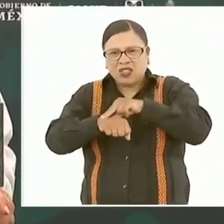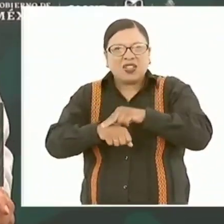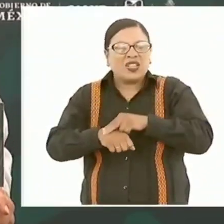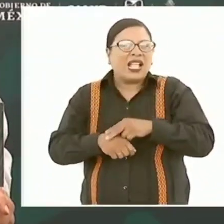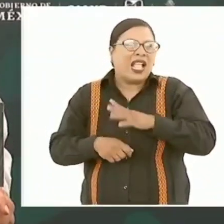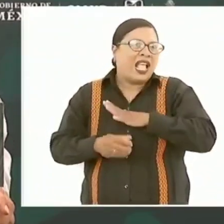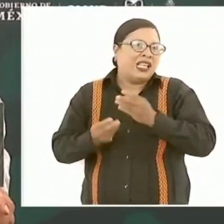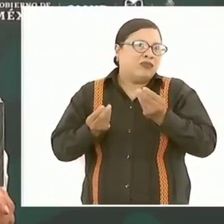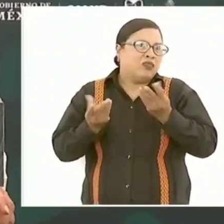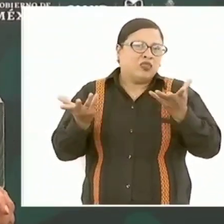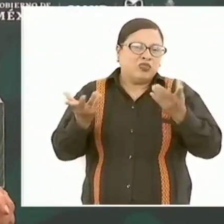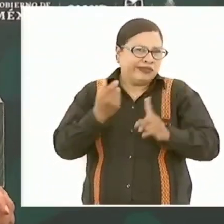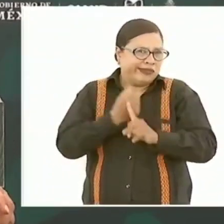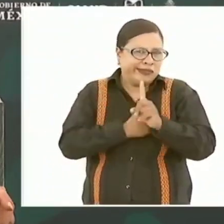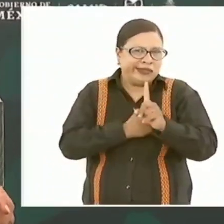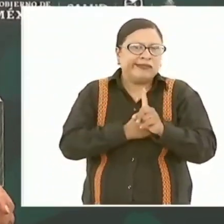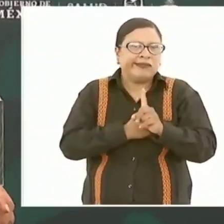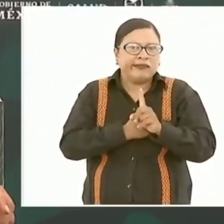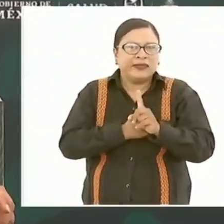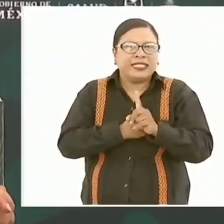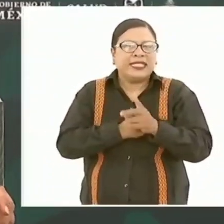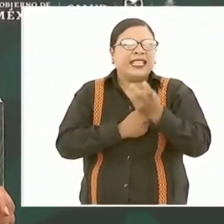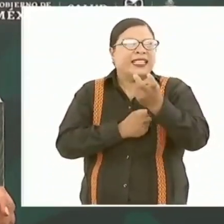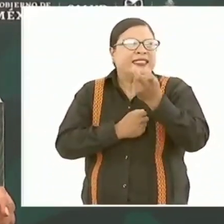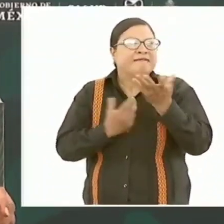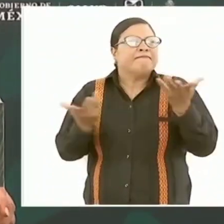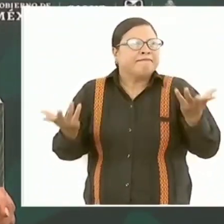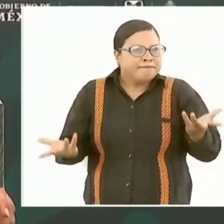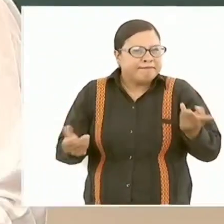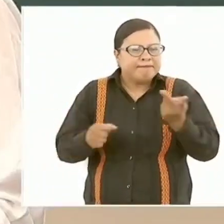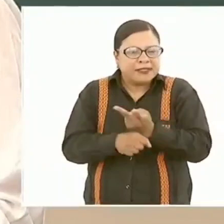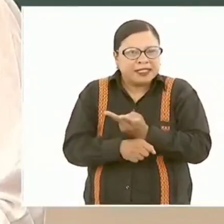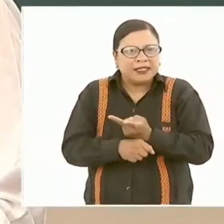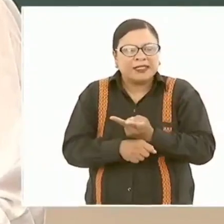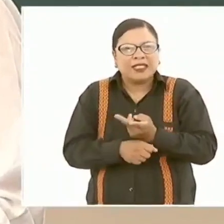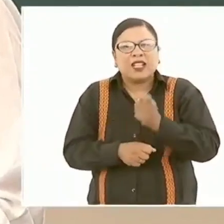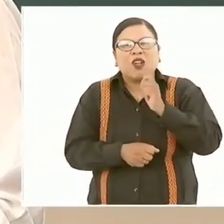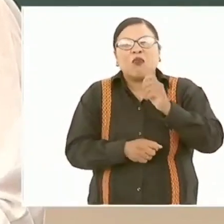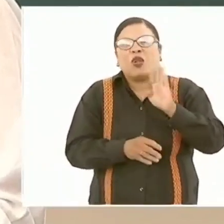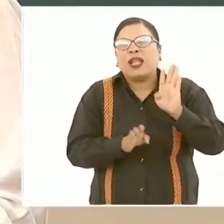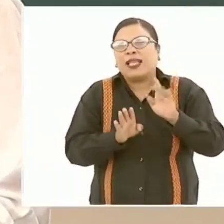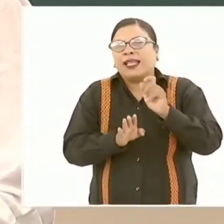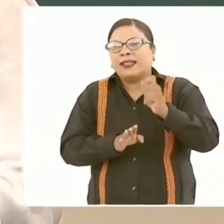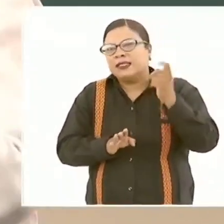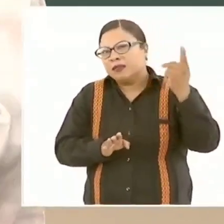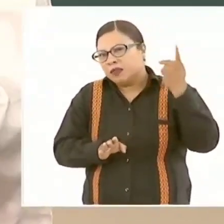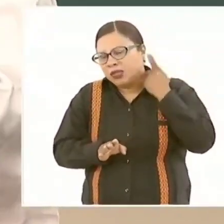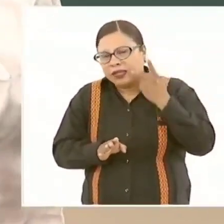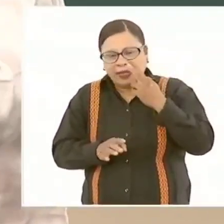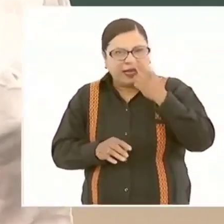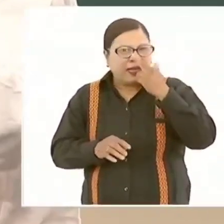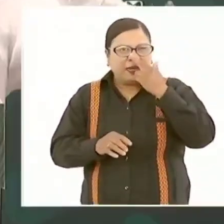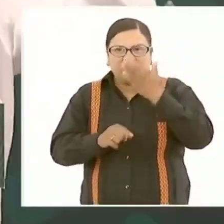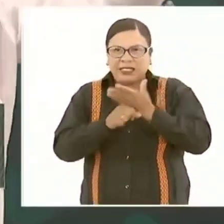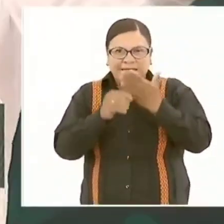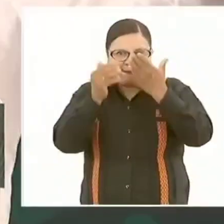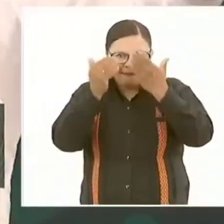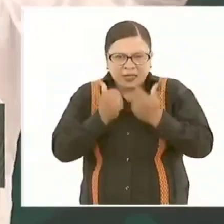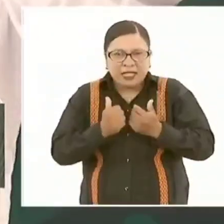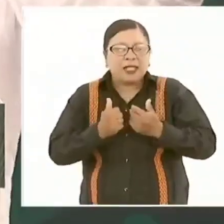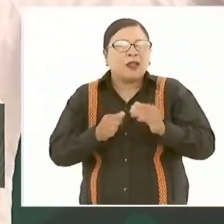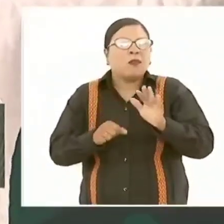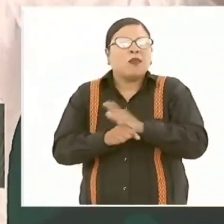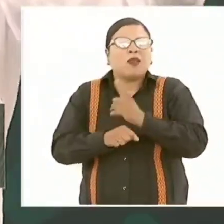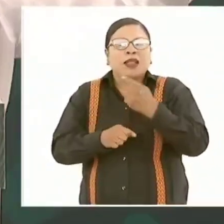Muchísimos problemas. ¿A qué condujo eso? Esa política irresponsable, que la justificaban porque